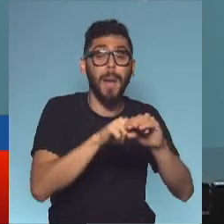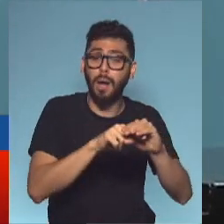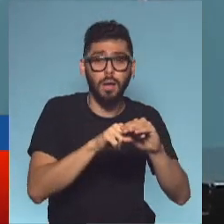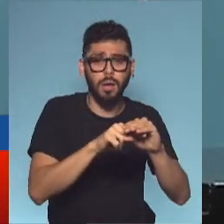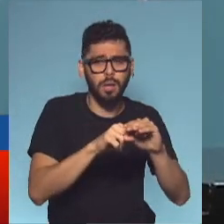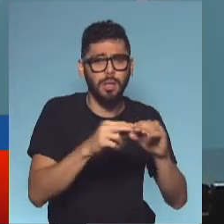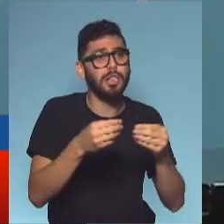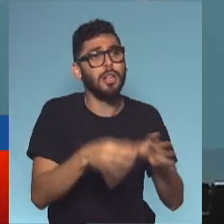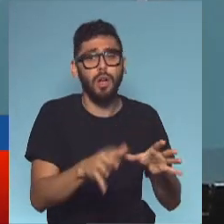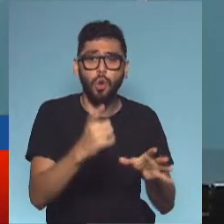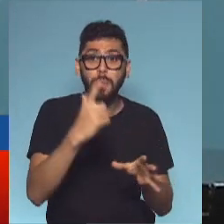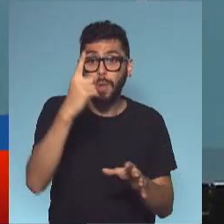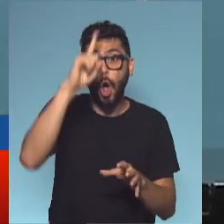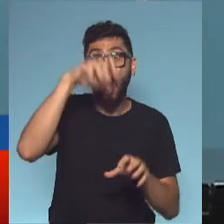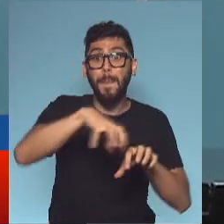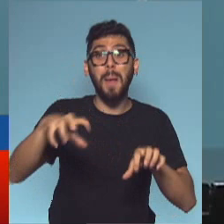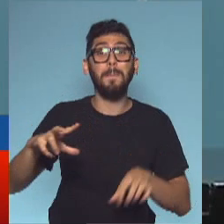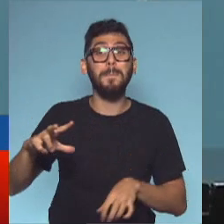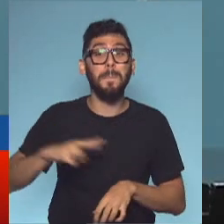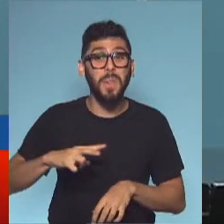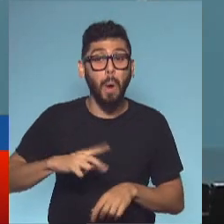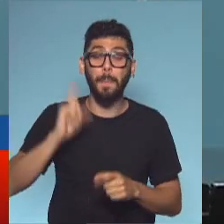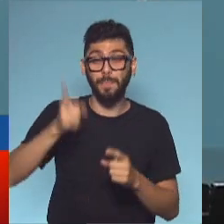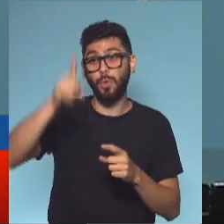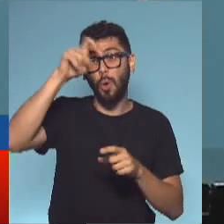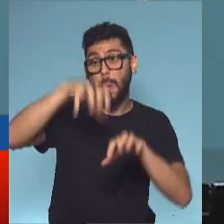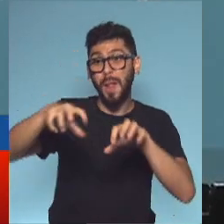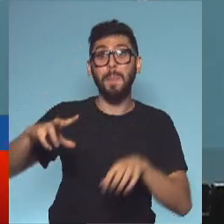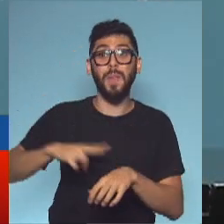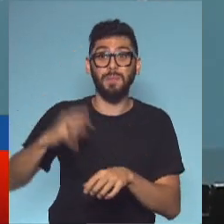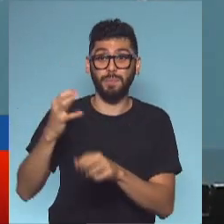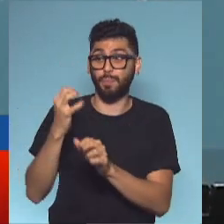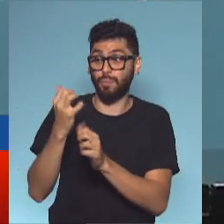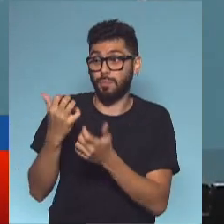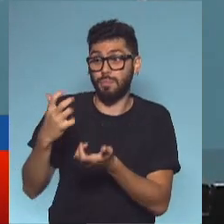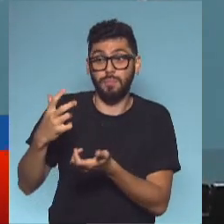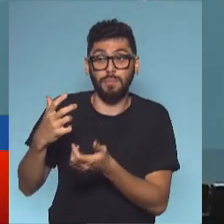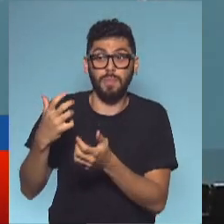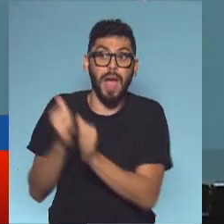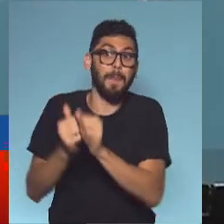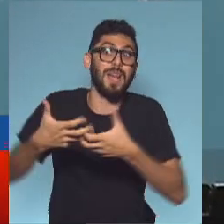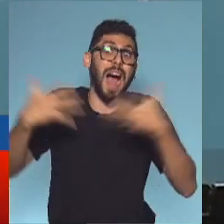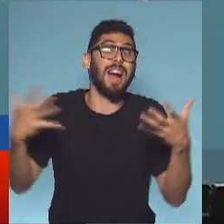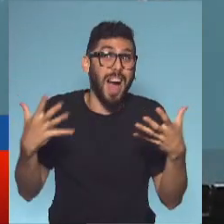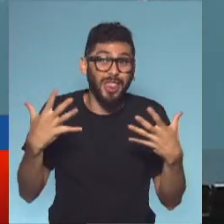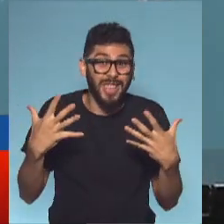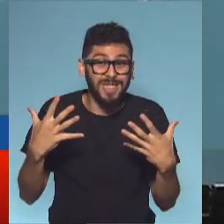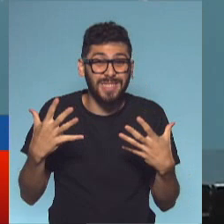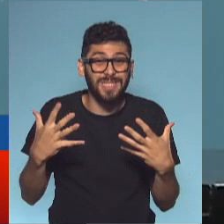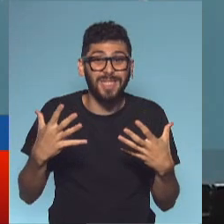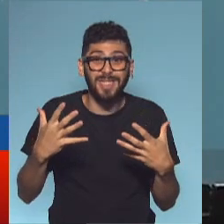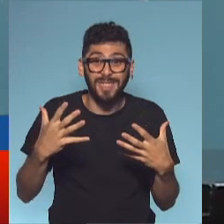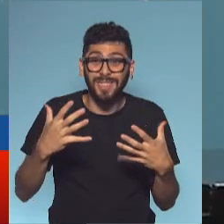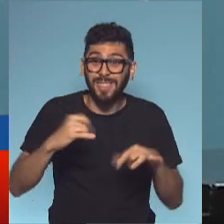sistema privado, y sobre todo el sistema privado vinculado a las grandes empresas de medicina prepaga, y lo están